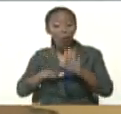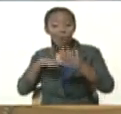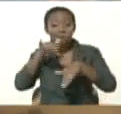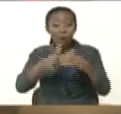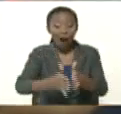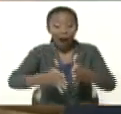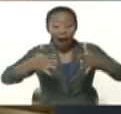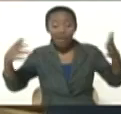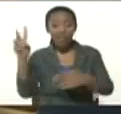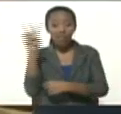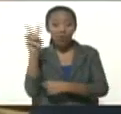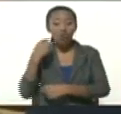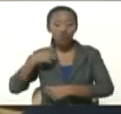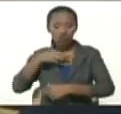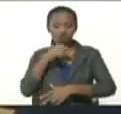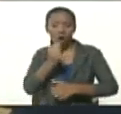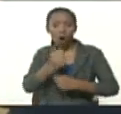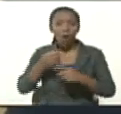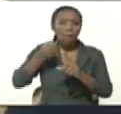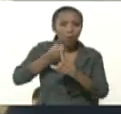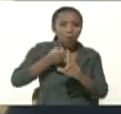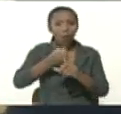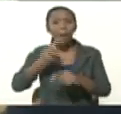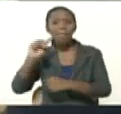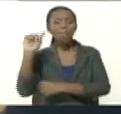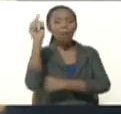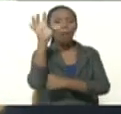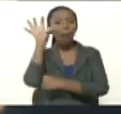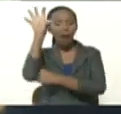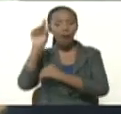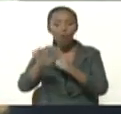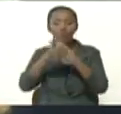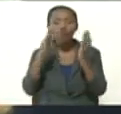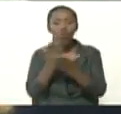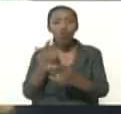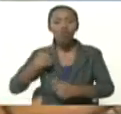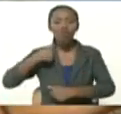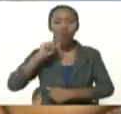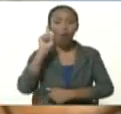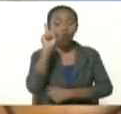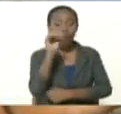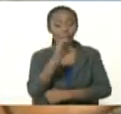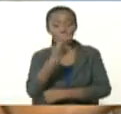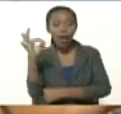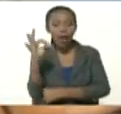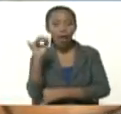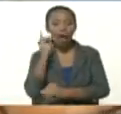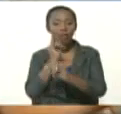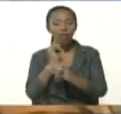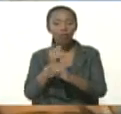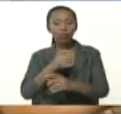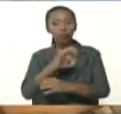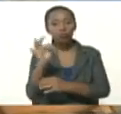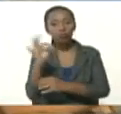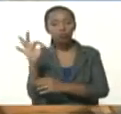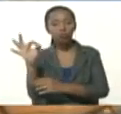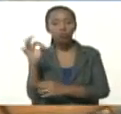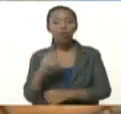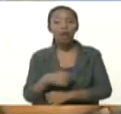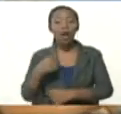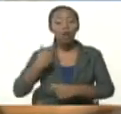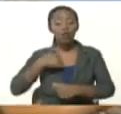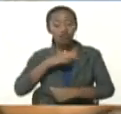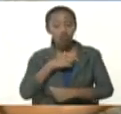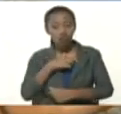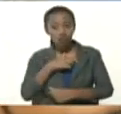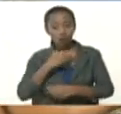a la vanguardia. Somos el primer país del mundo que tiene una criptomoneda y esa criptomoneda la creé para